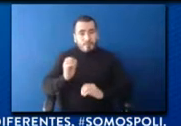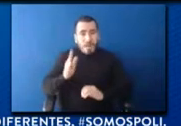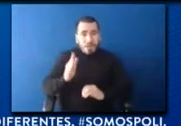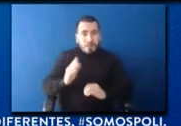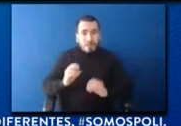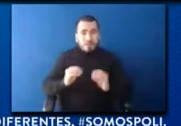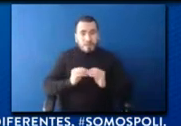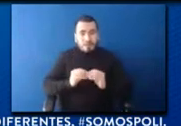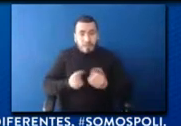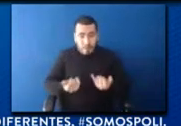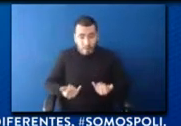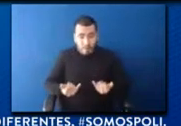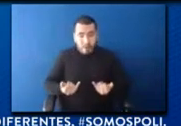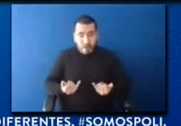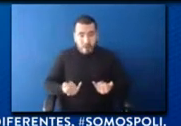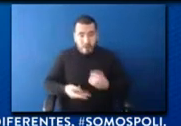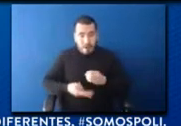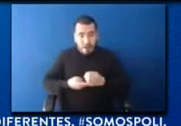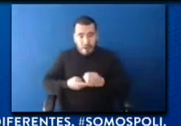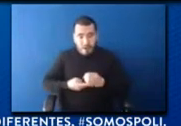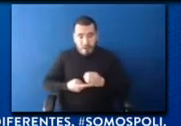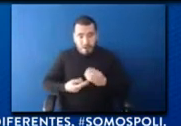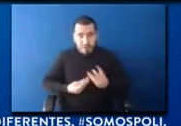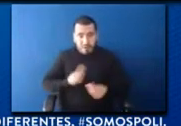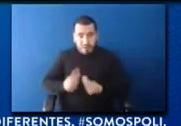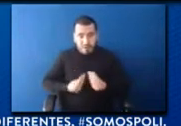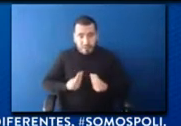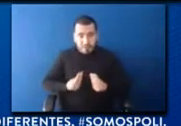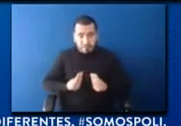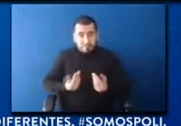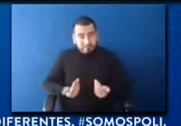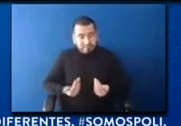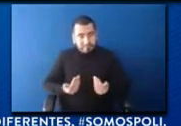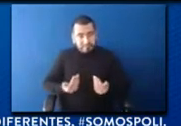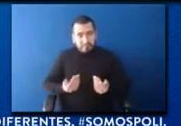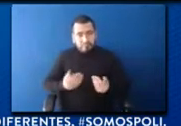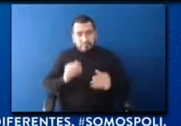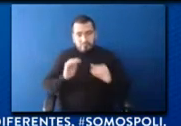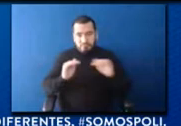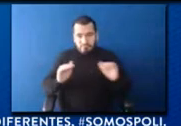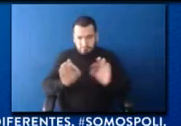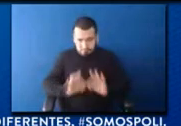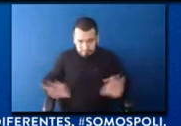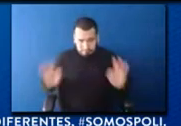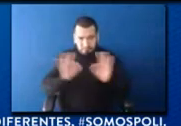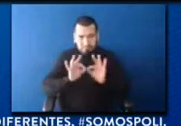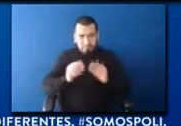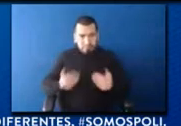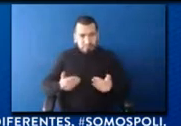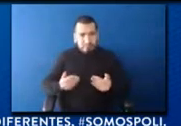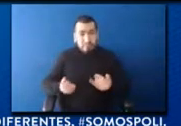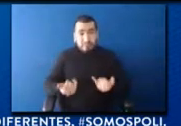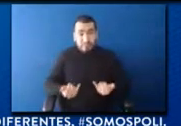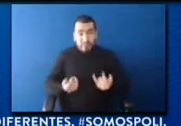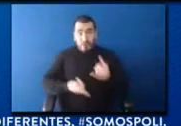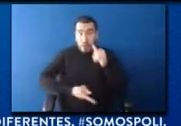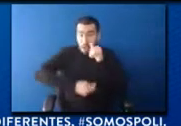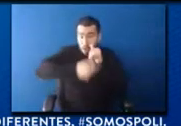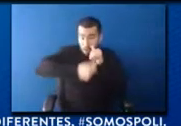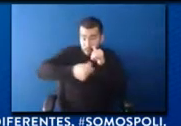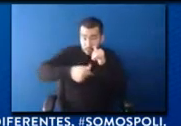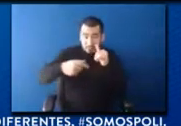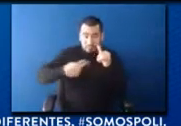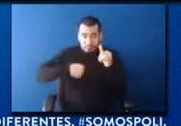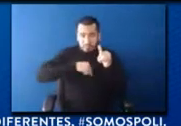unos ahorros y puede estar pasando por una porción de la población, ni más faltaba. Pero en el agregado, como economía, lo que estamos viendo es totalmente lo